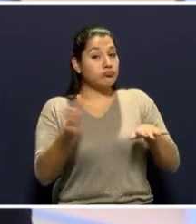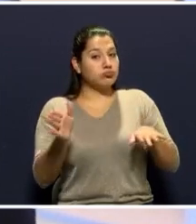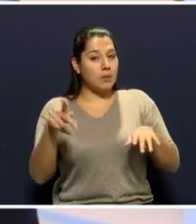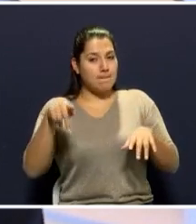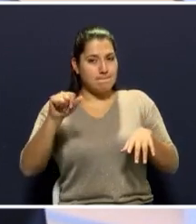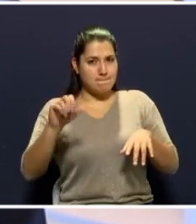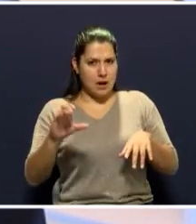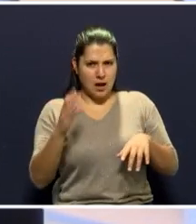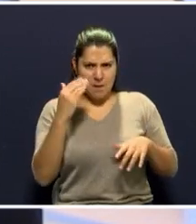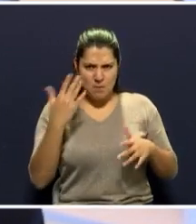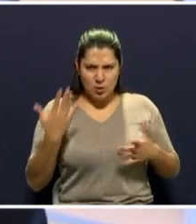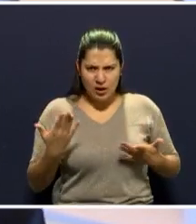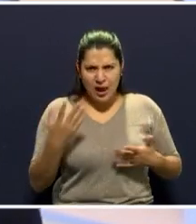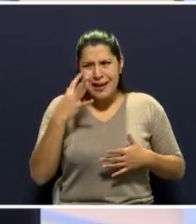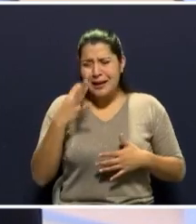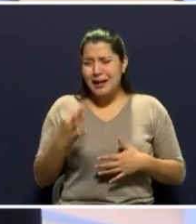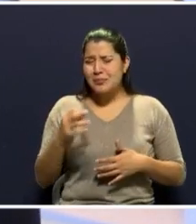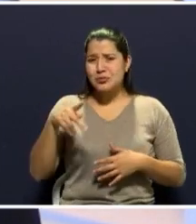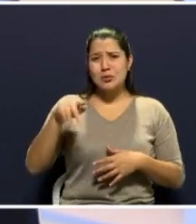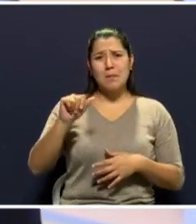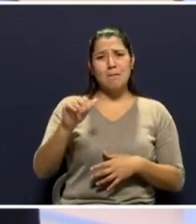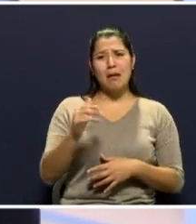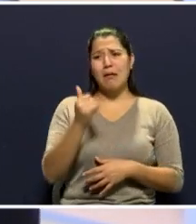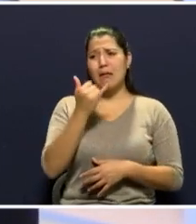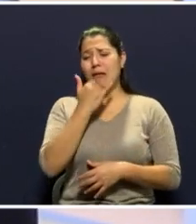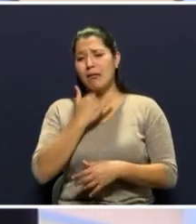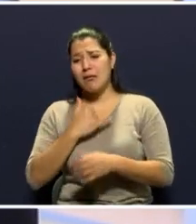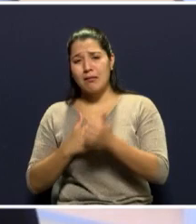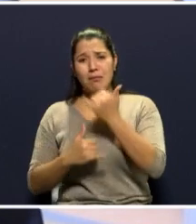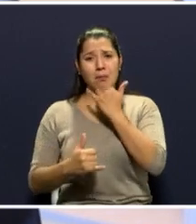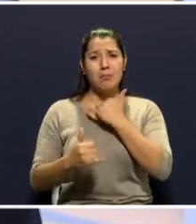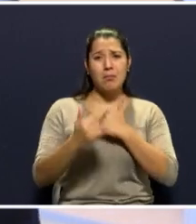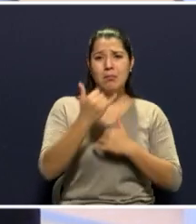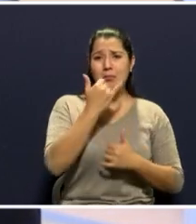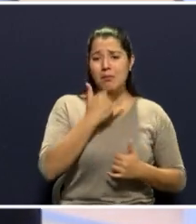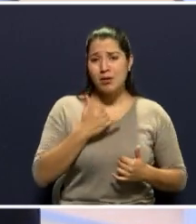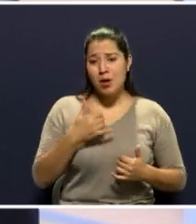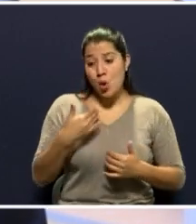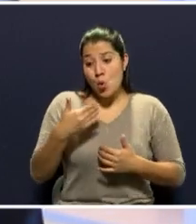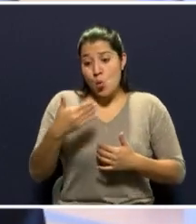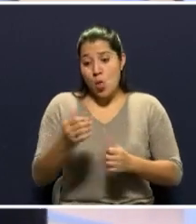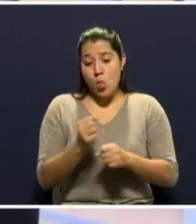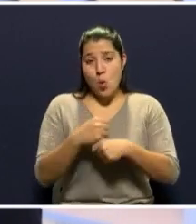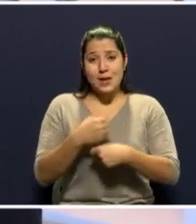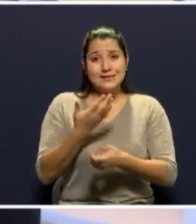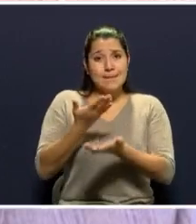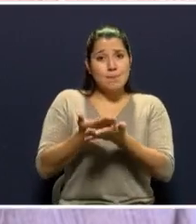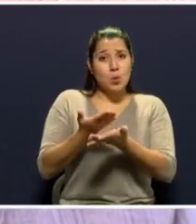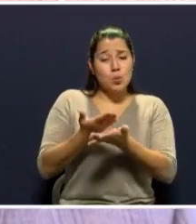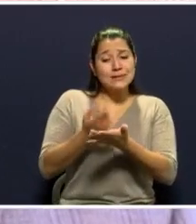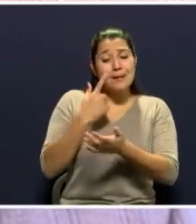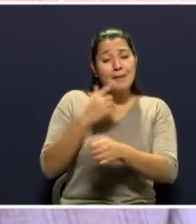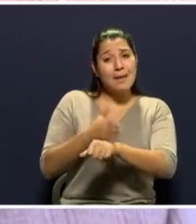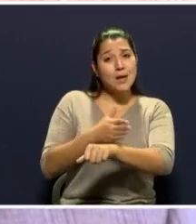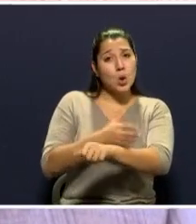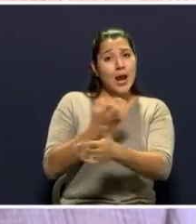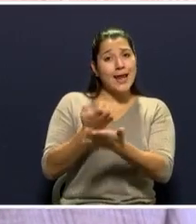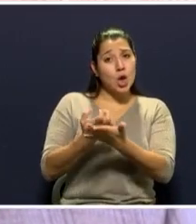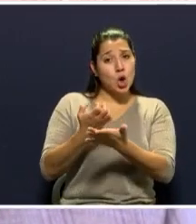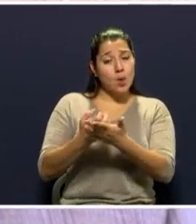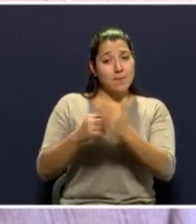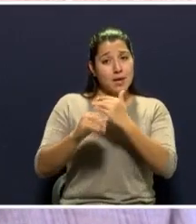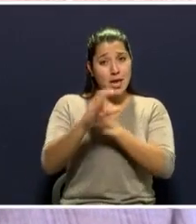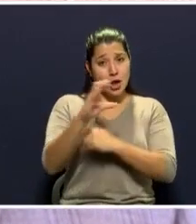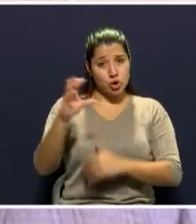el PAC ha pifiado una vez y otra vez a la hora de hacer propuestas para levantar la economía de este país. Bueno,